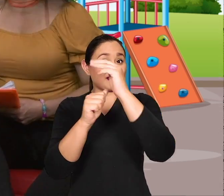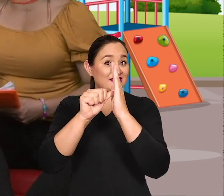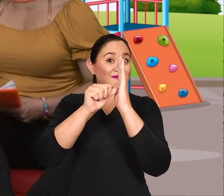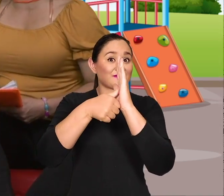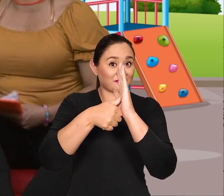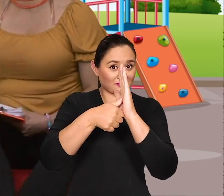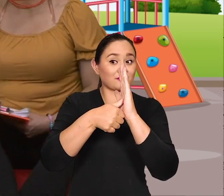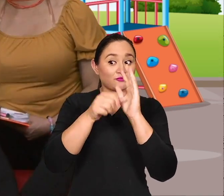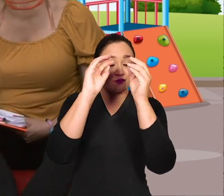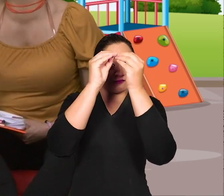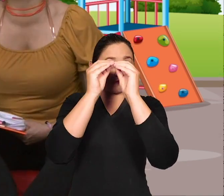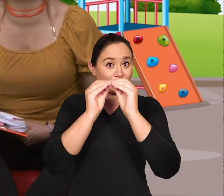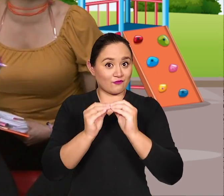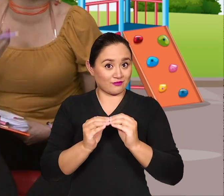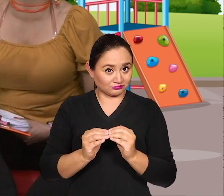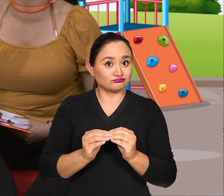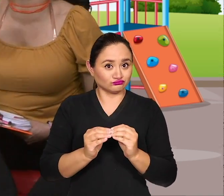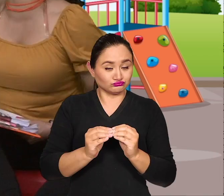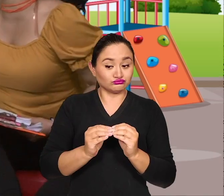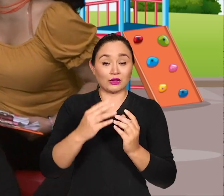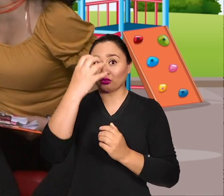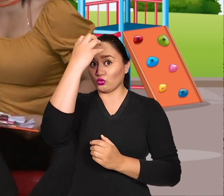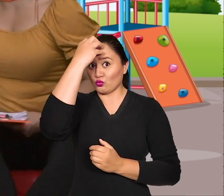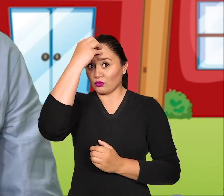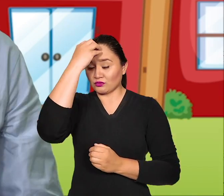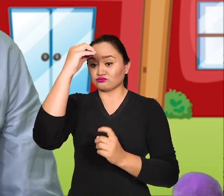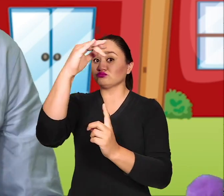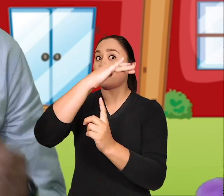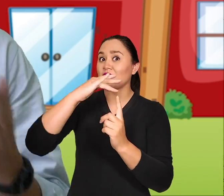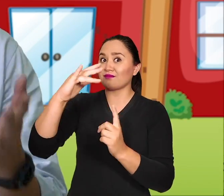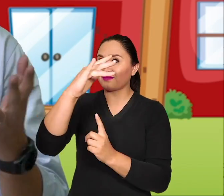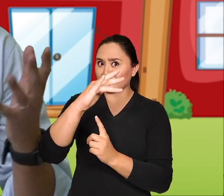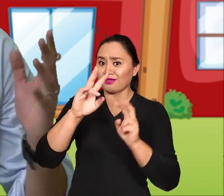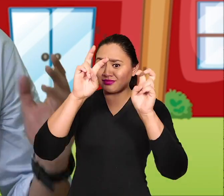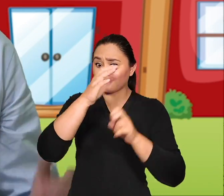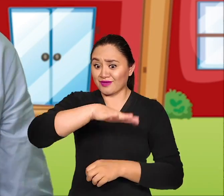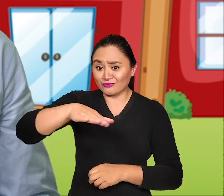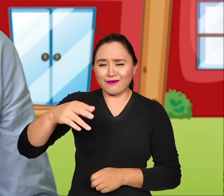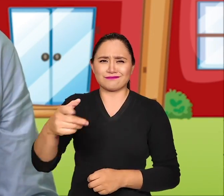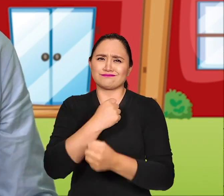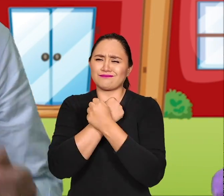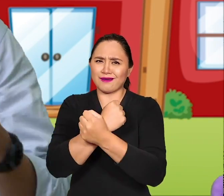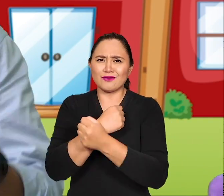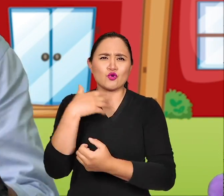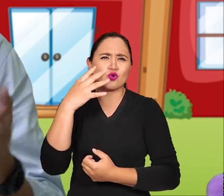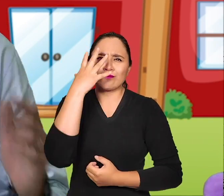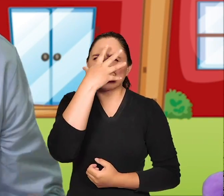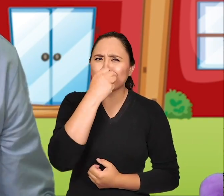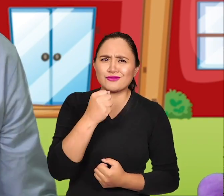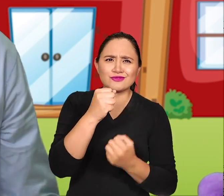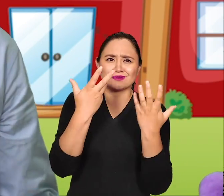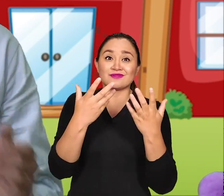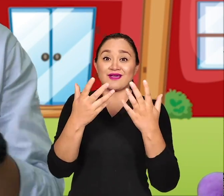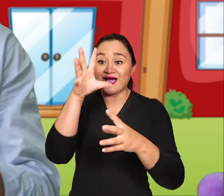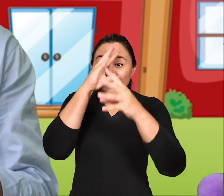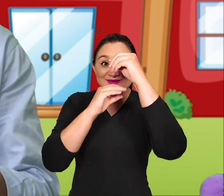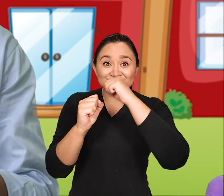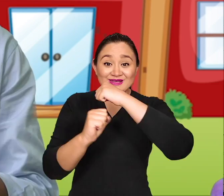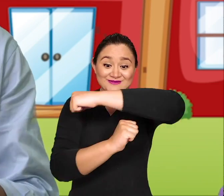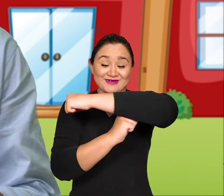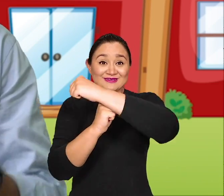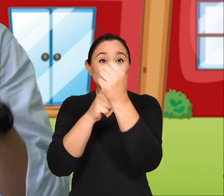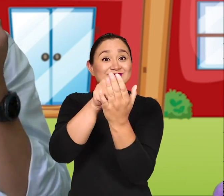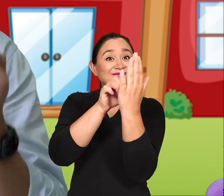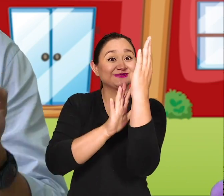en educación ambiental, un tema que los estudiantes aman. ¡Qué maravilla es el aprendizaje basado en proyectos! Porque el